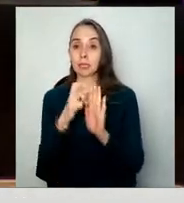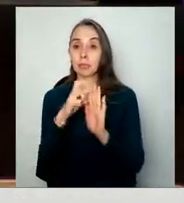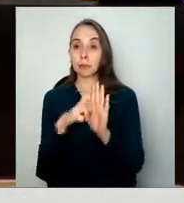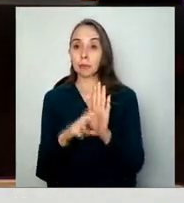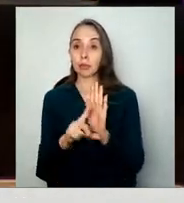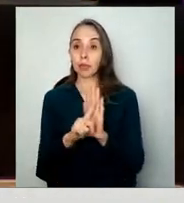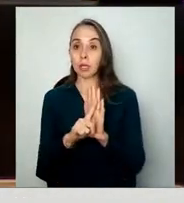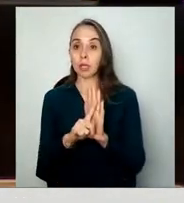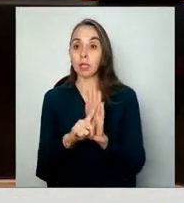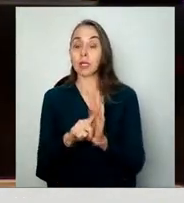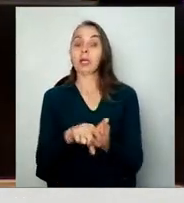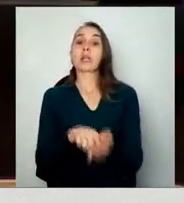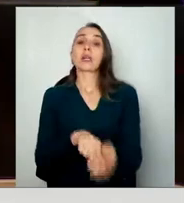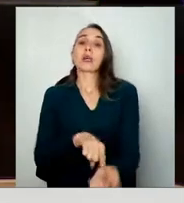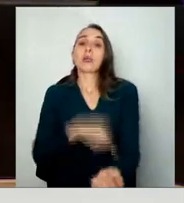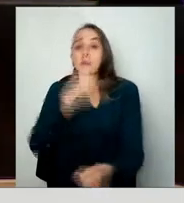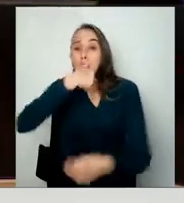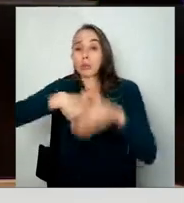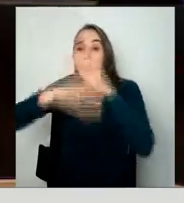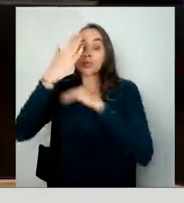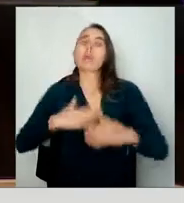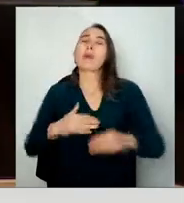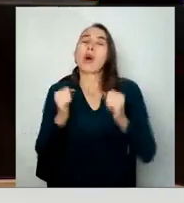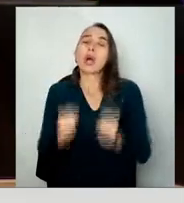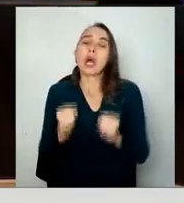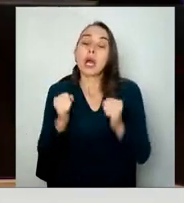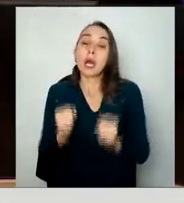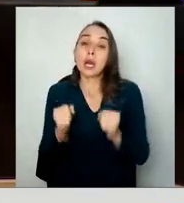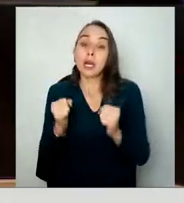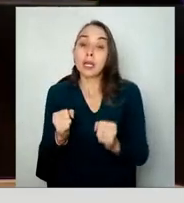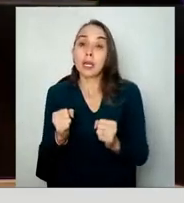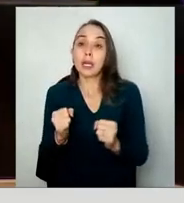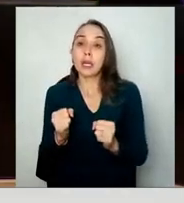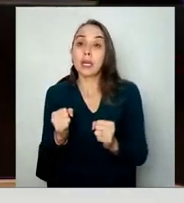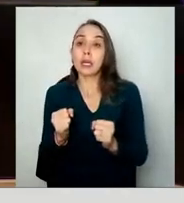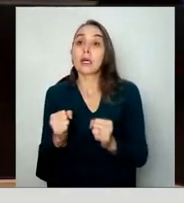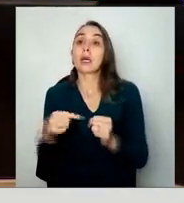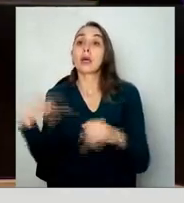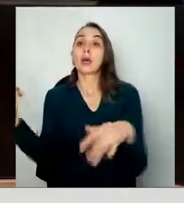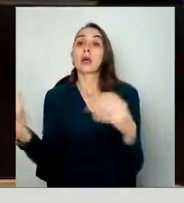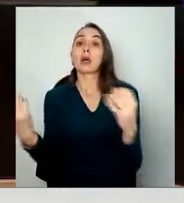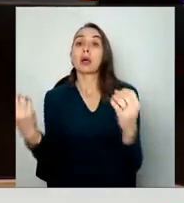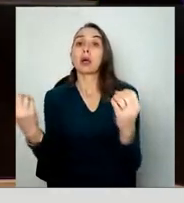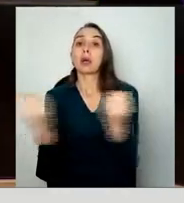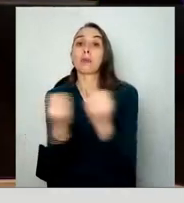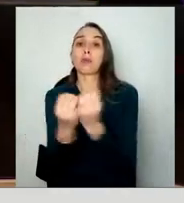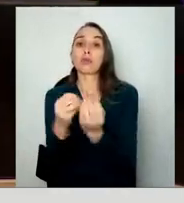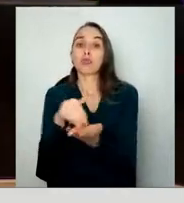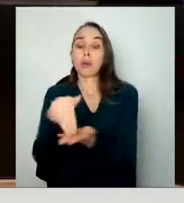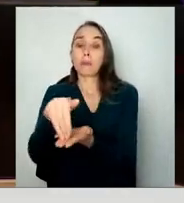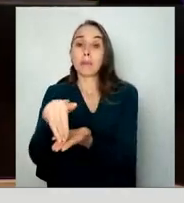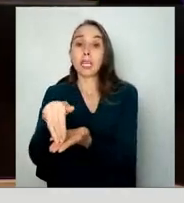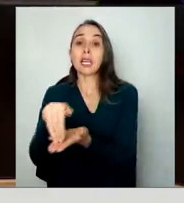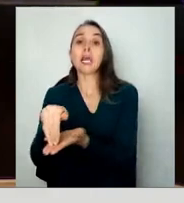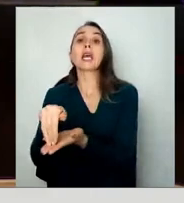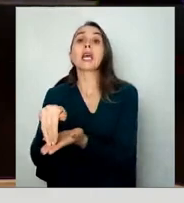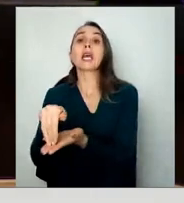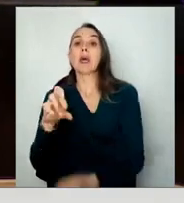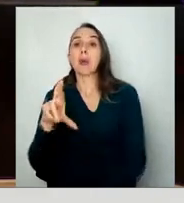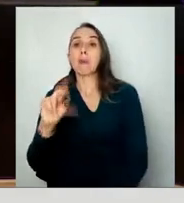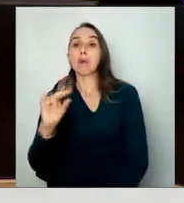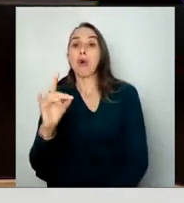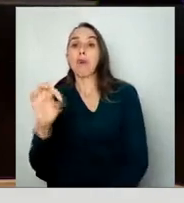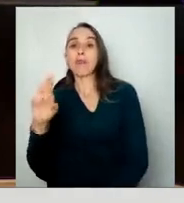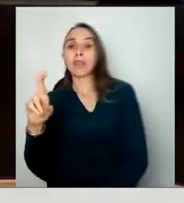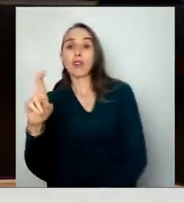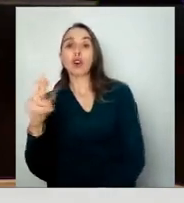anhelado no solo por la enorme cantidad cientos de miles de proveedores que tiene el Estado a lo largo de todo